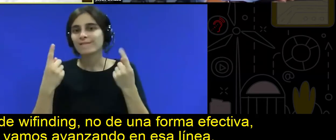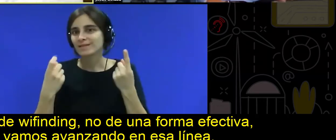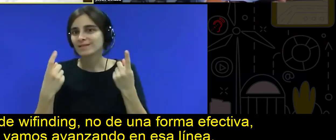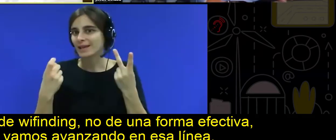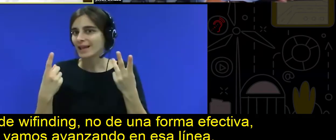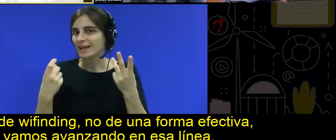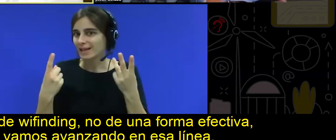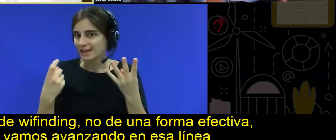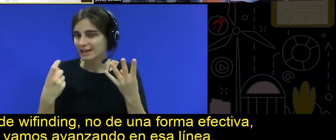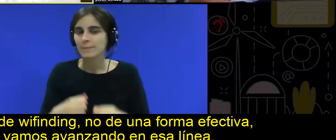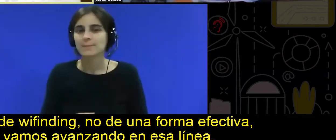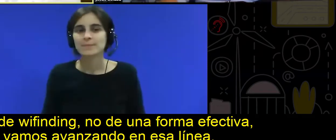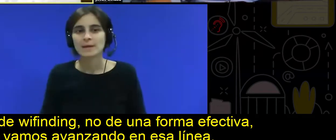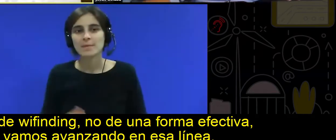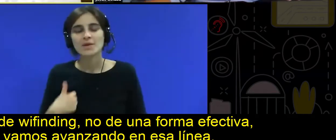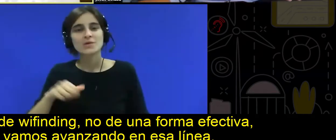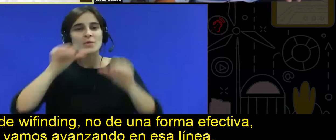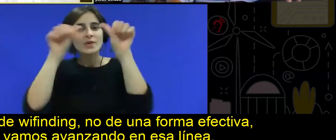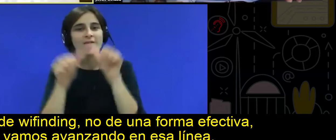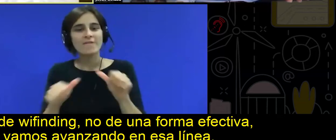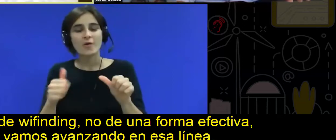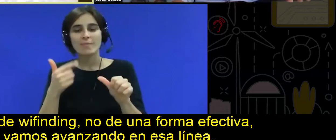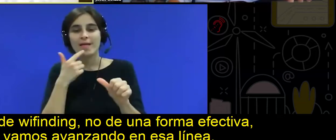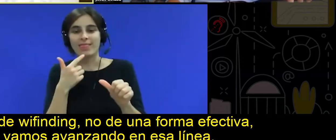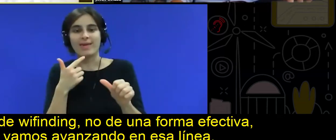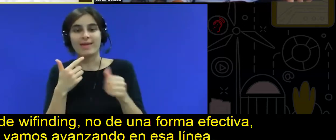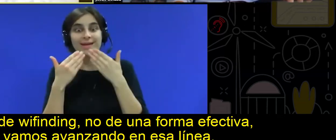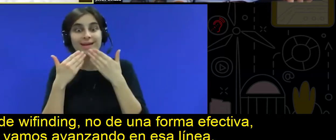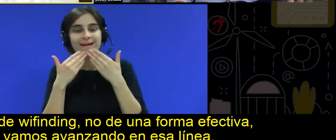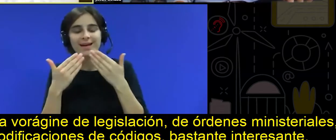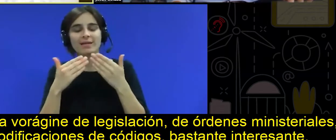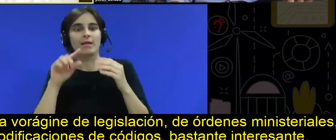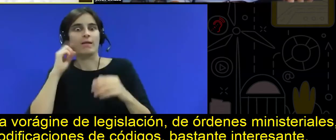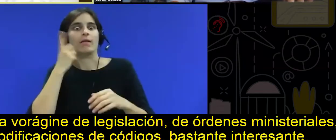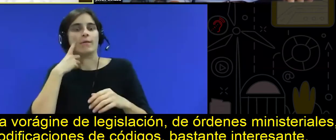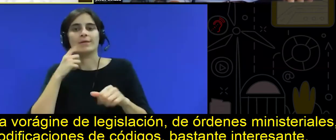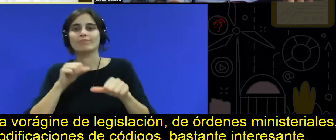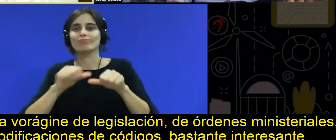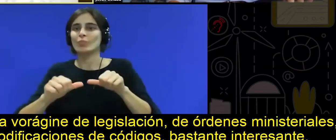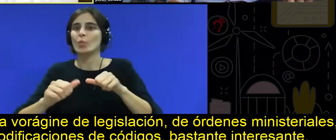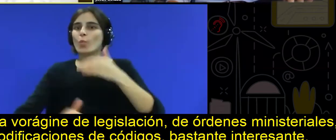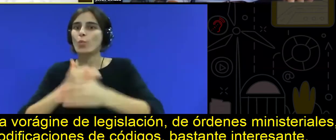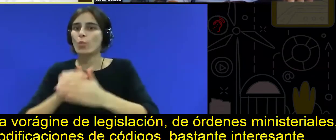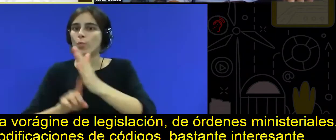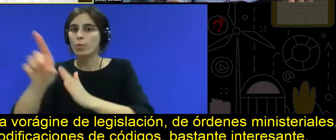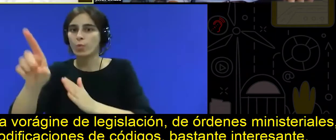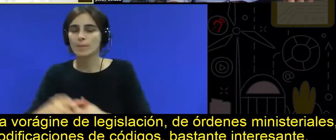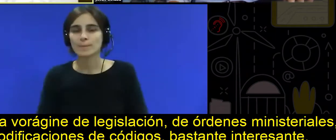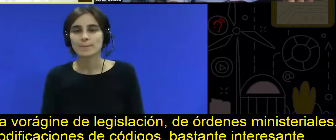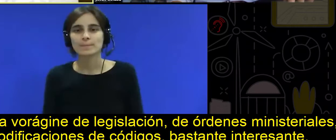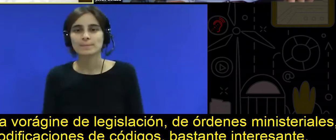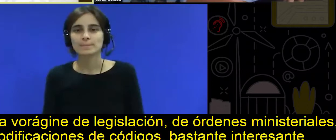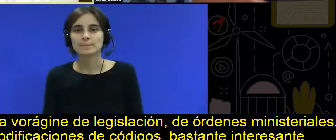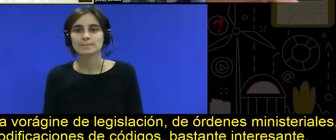no de una forma efectiva, pero por lo menos vamos avanzando en esa línea. Sí, es cierto, estamos ahora con una vorágine